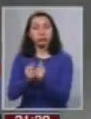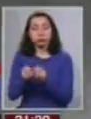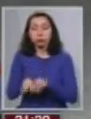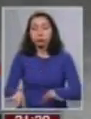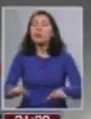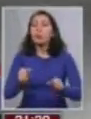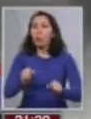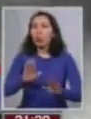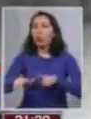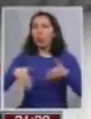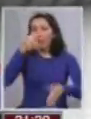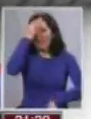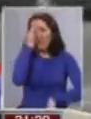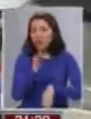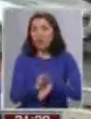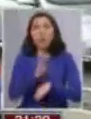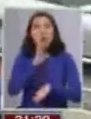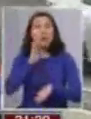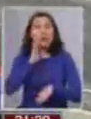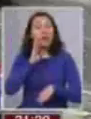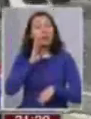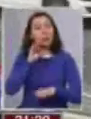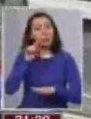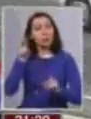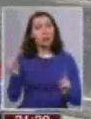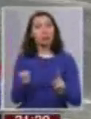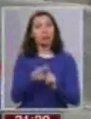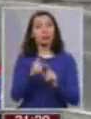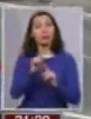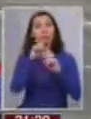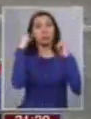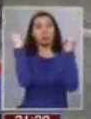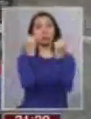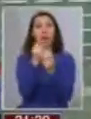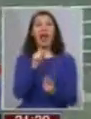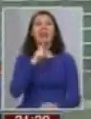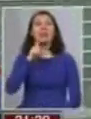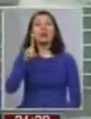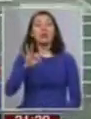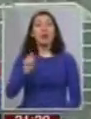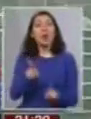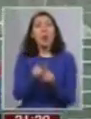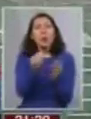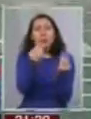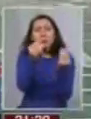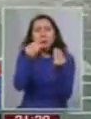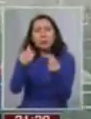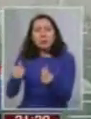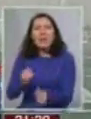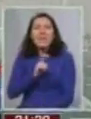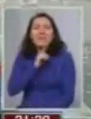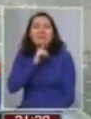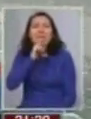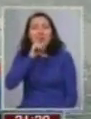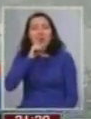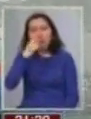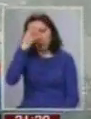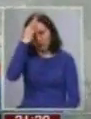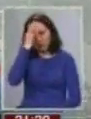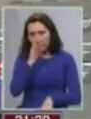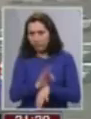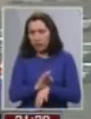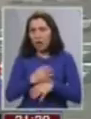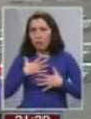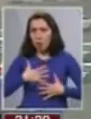enfermedades. Lejos de ser ecológicos, al entrar en contacto con la atmósfera precipitan como partículas finas, tóxicas para el ser